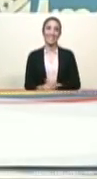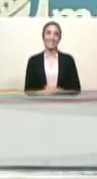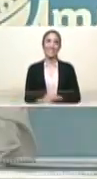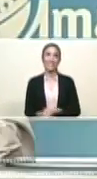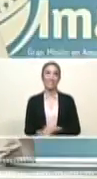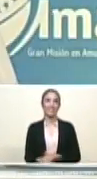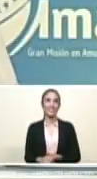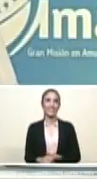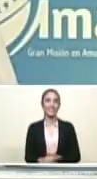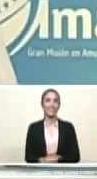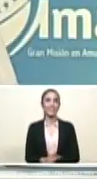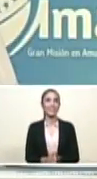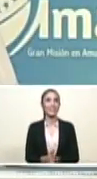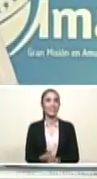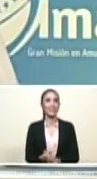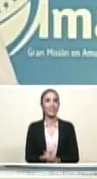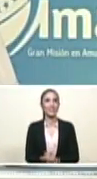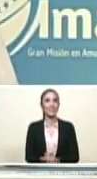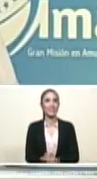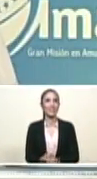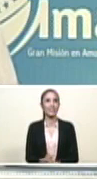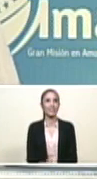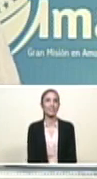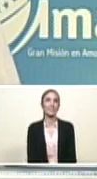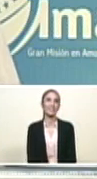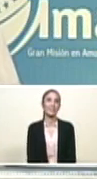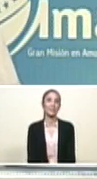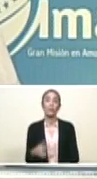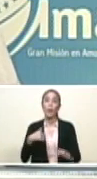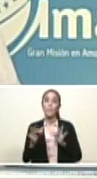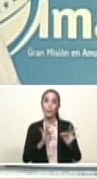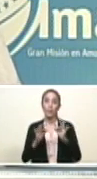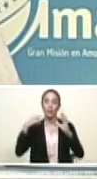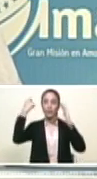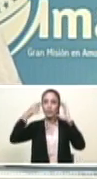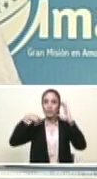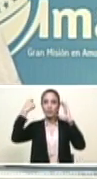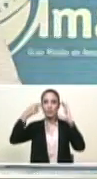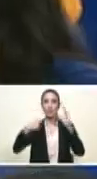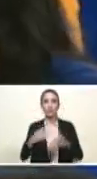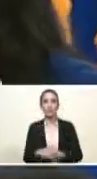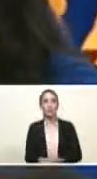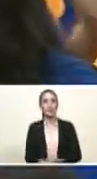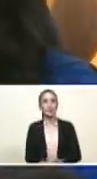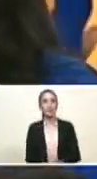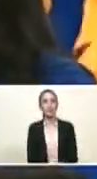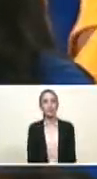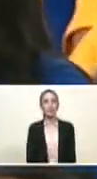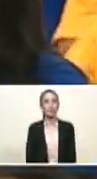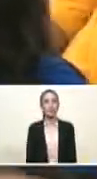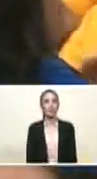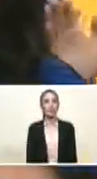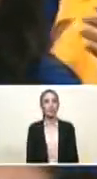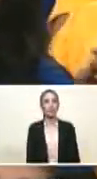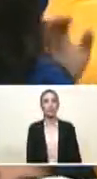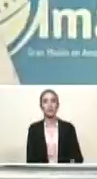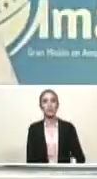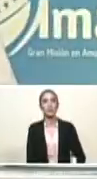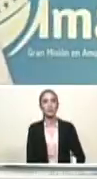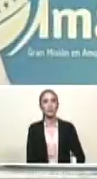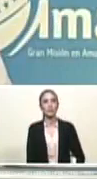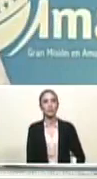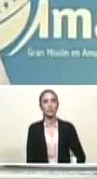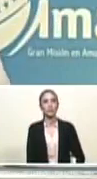¿Estamos preparados? con el grito de así es que ese gobierno,